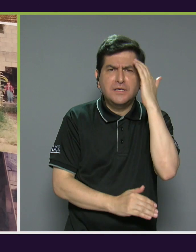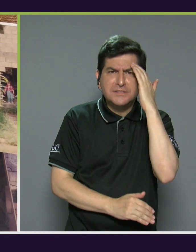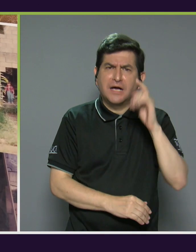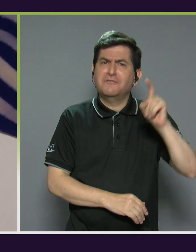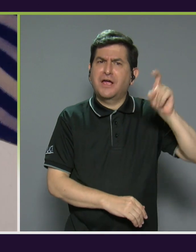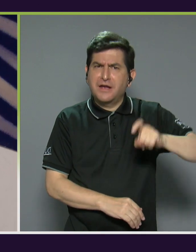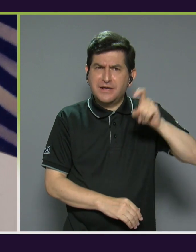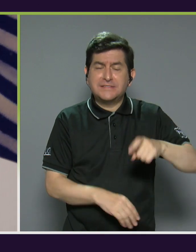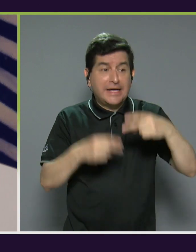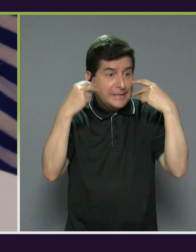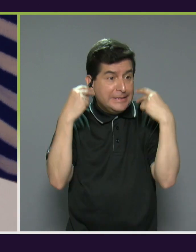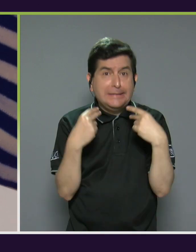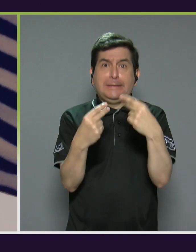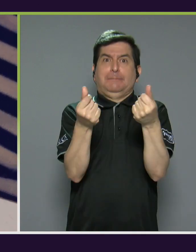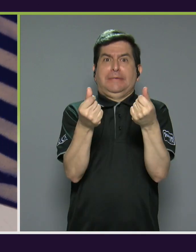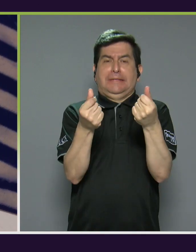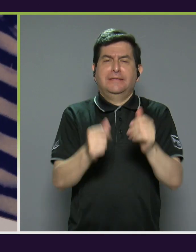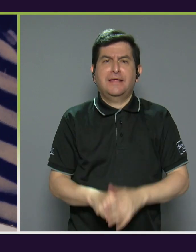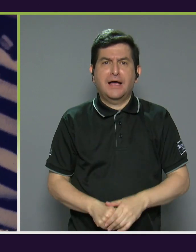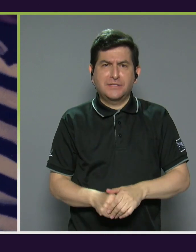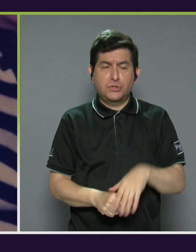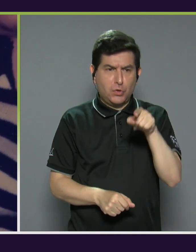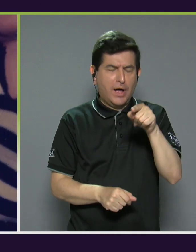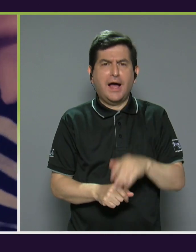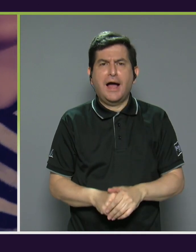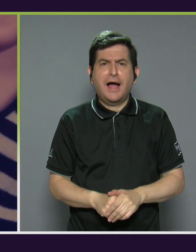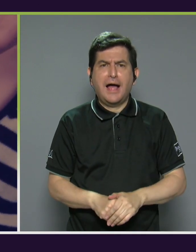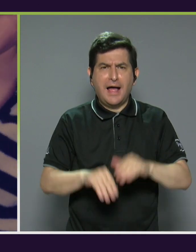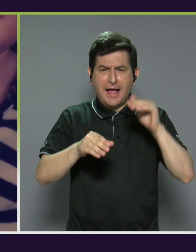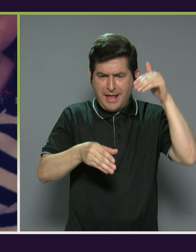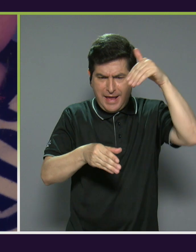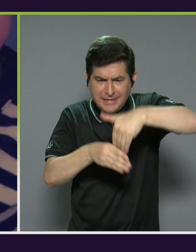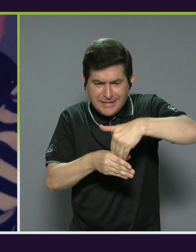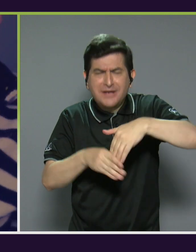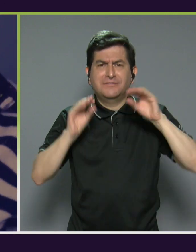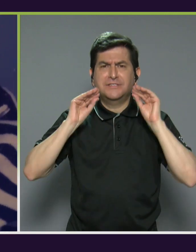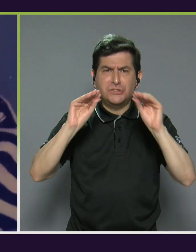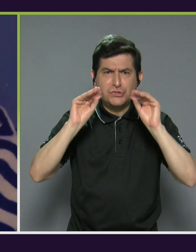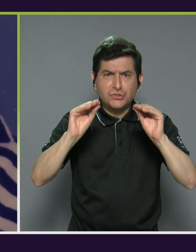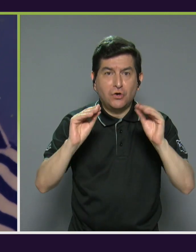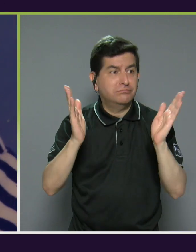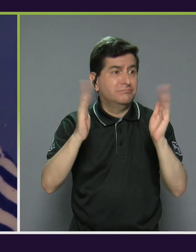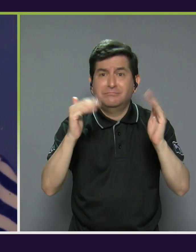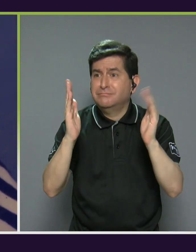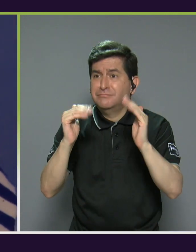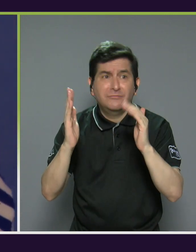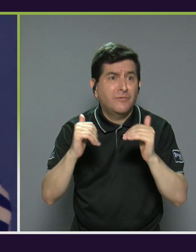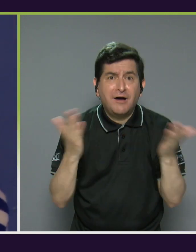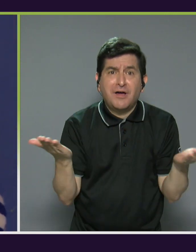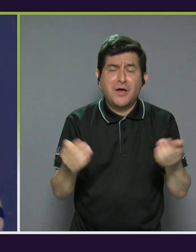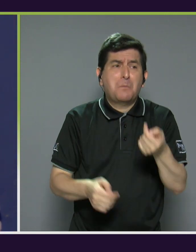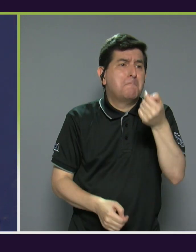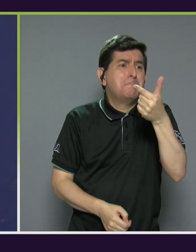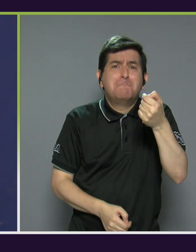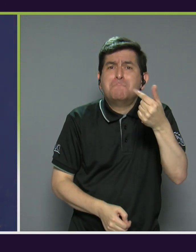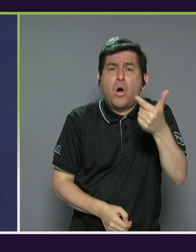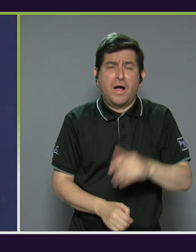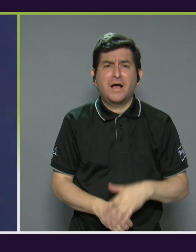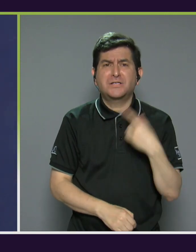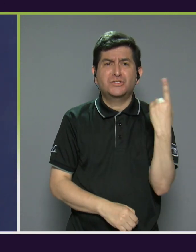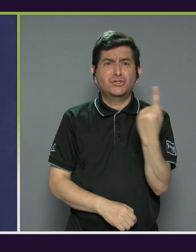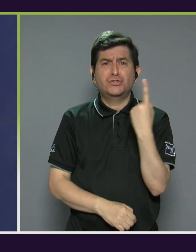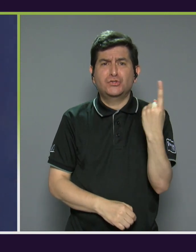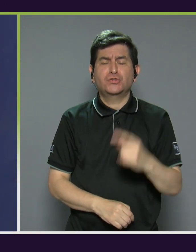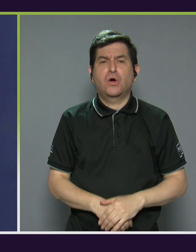que requería, pero inmediatamente, una intervención educativa, no habían. O sea, habían muy pocas, la